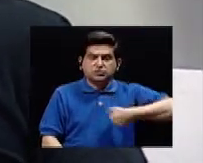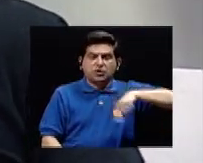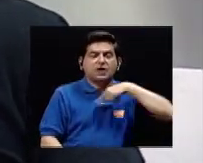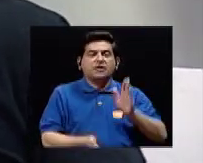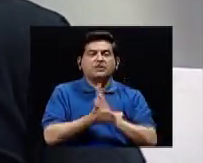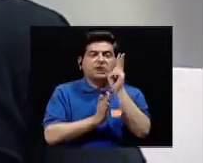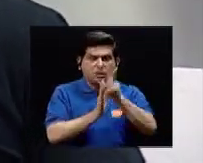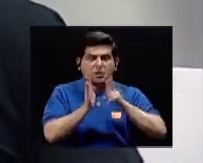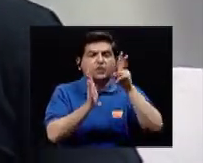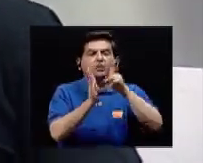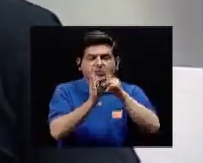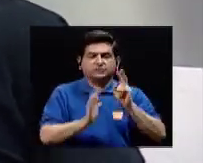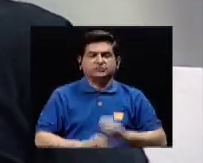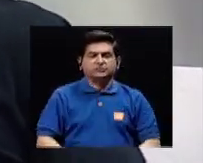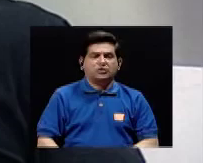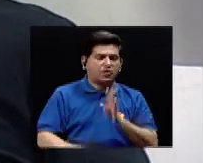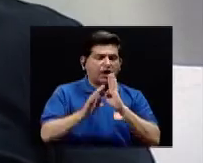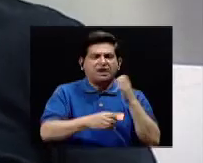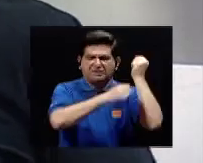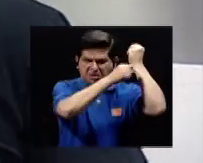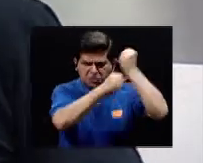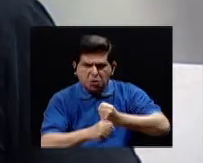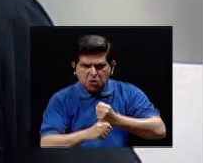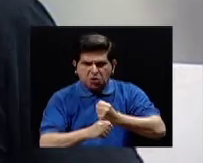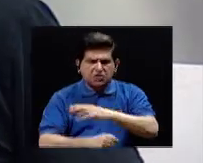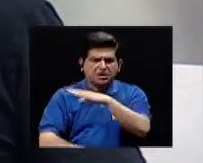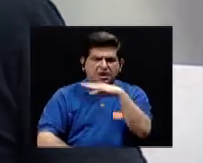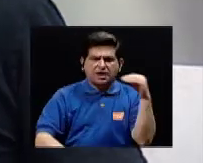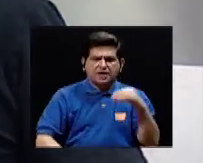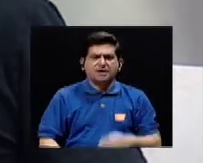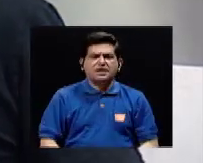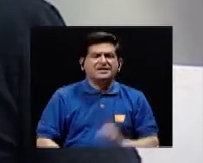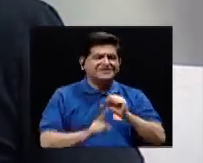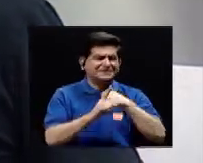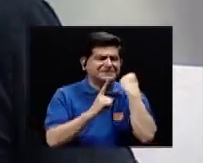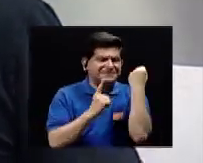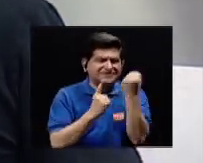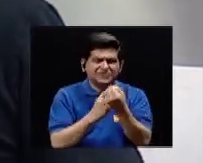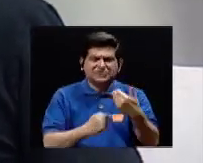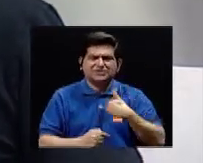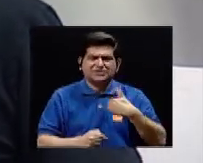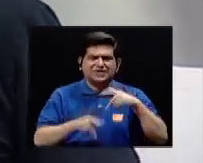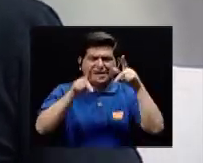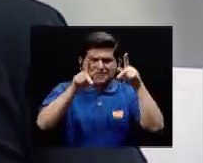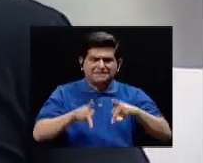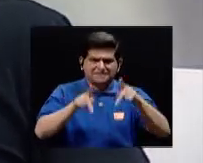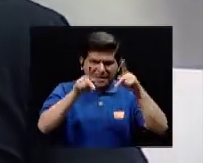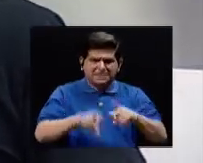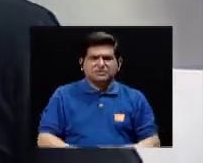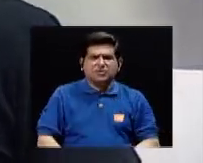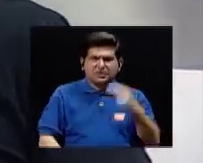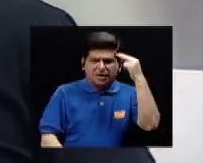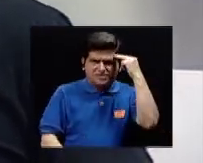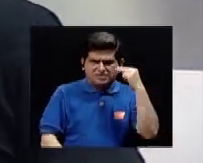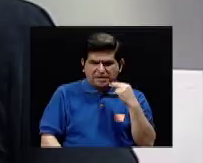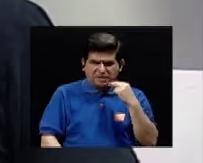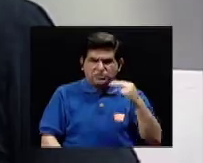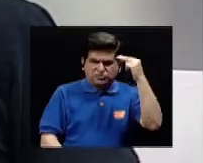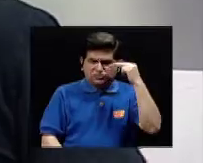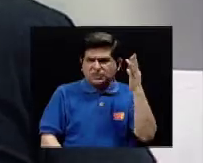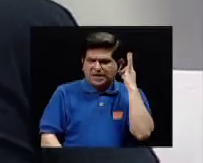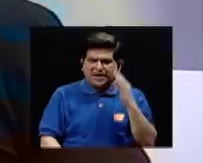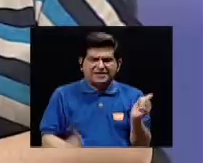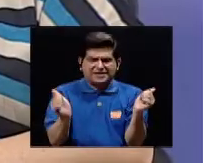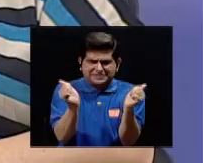nuestro documental. Es decir, hablan de la colonia y de la situación de las personas, de los negros y